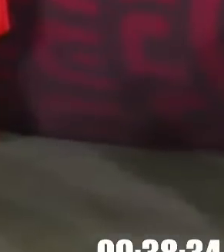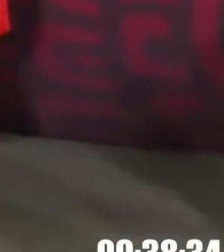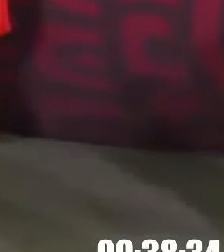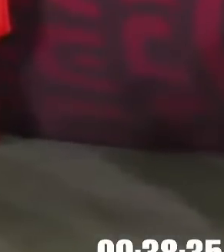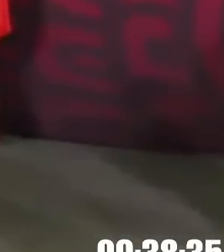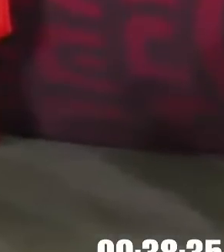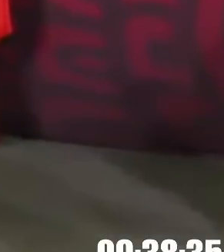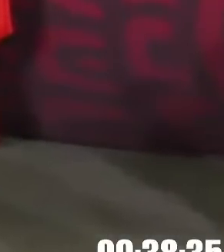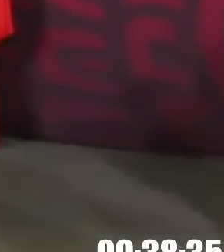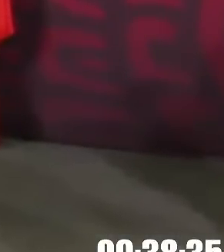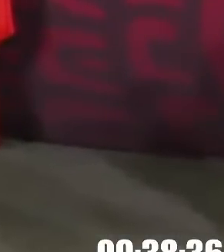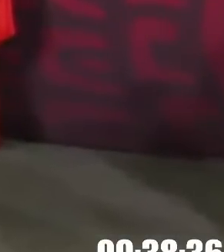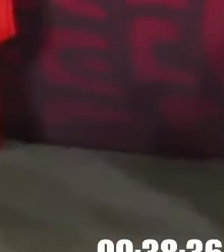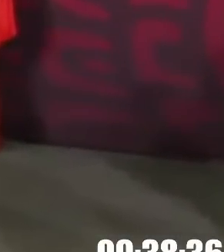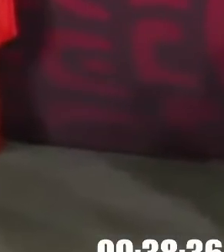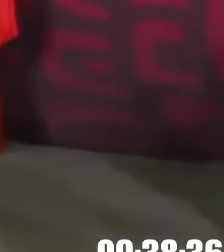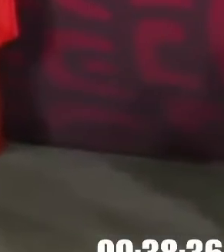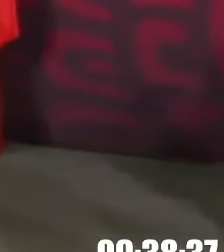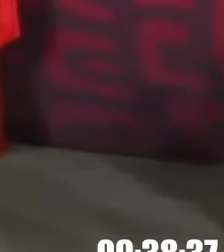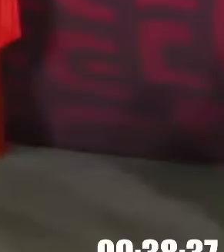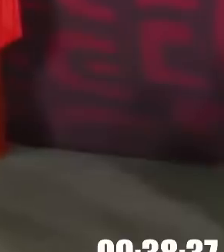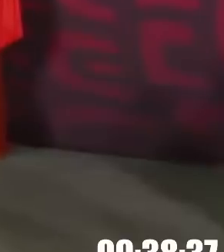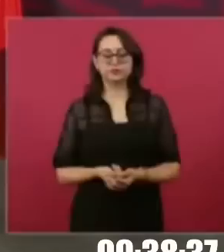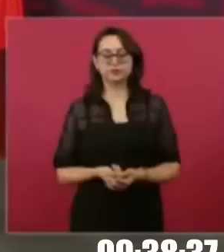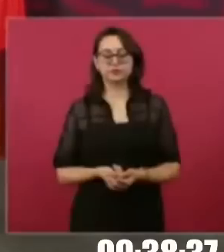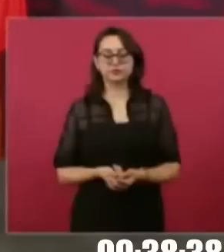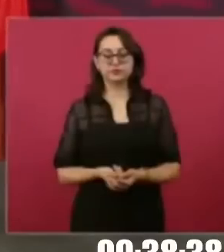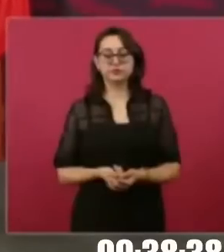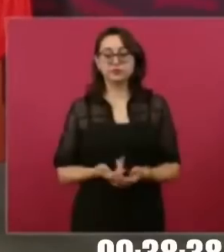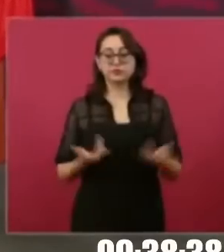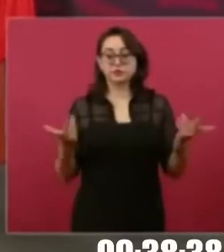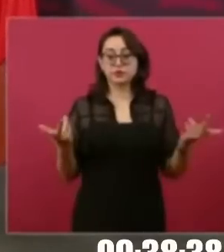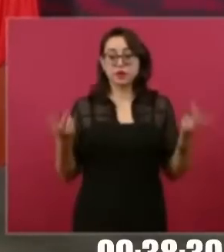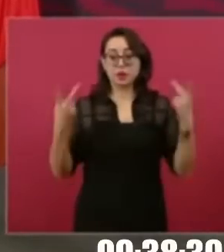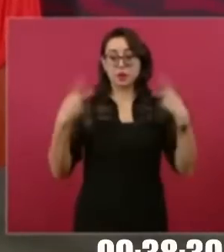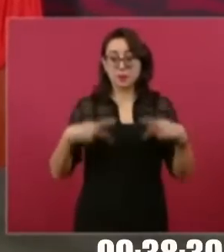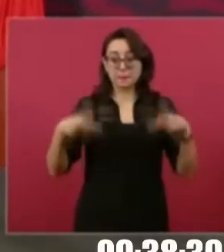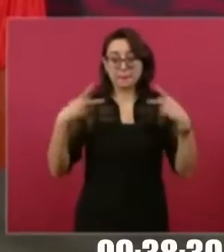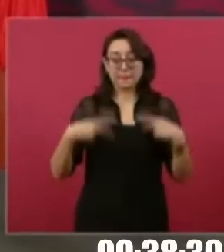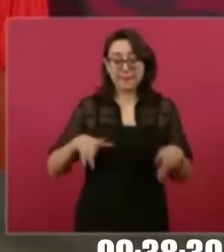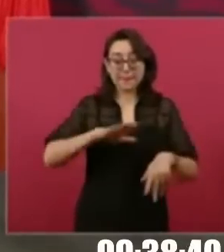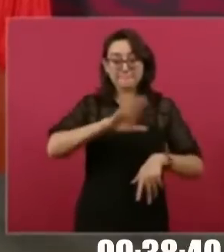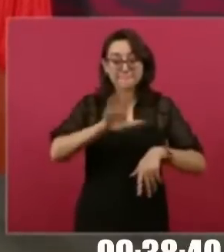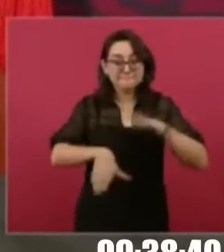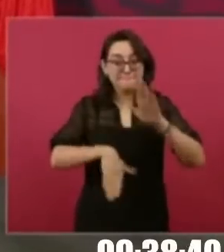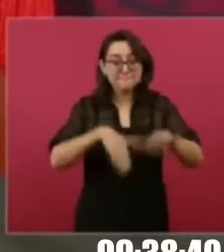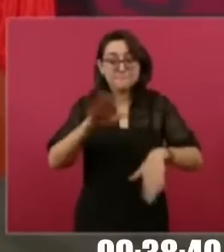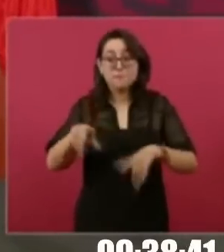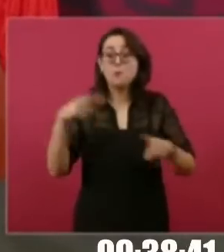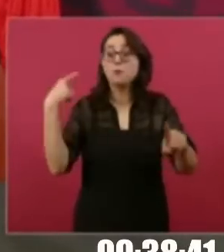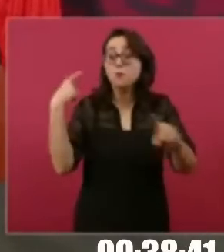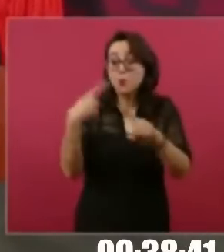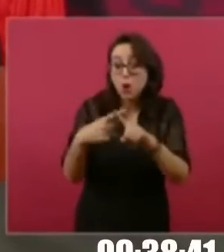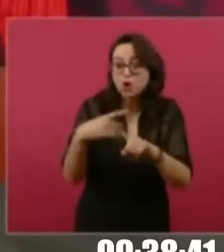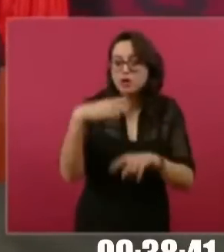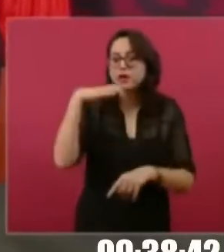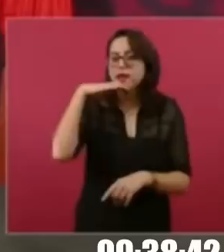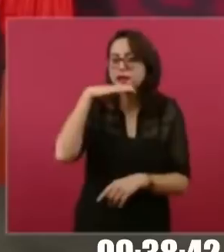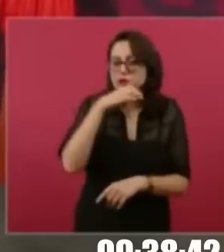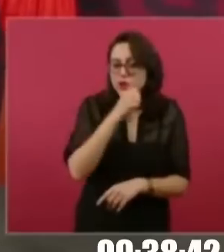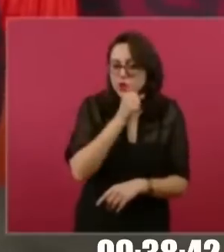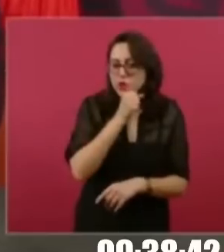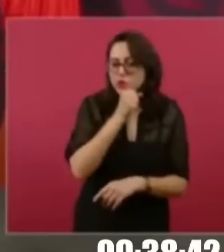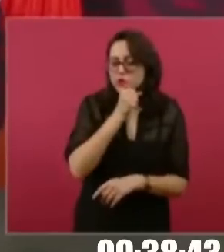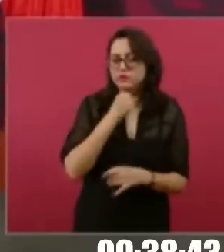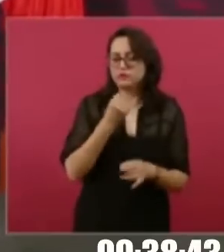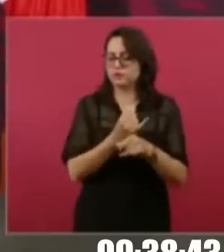por el exceso de calor y quién puede contestar mejor pues el secretario de salud y